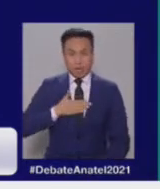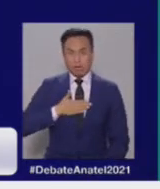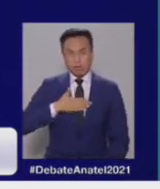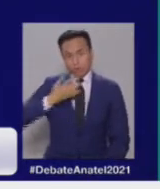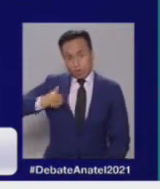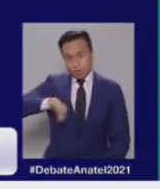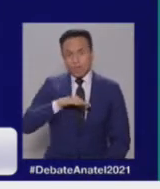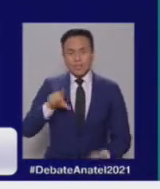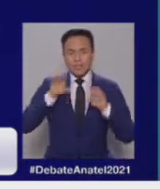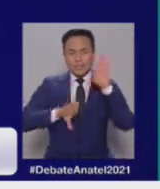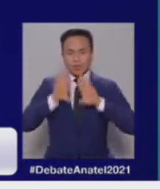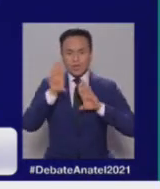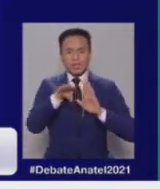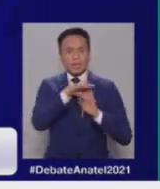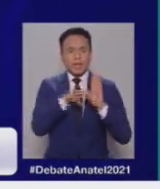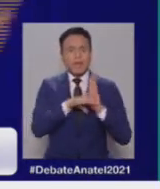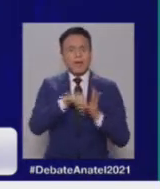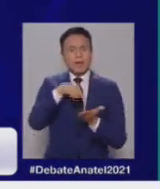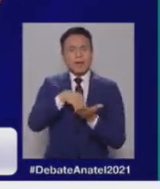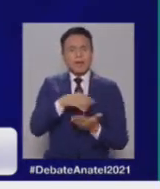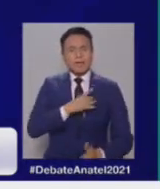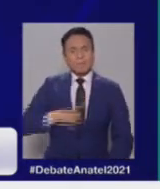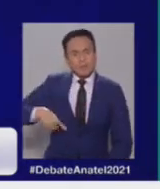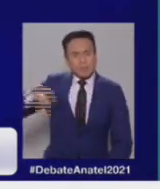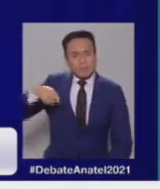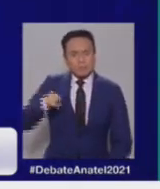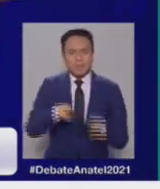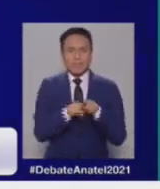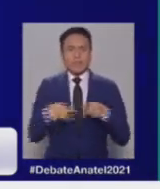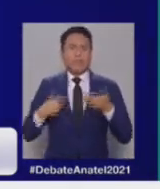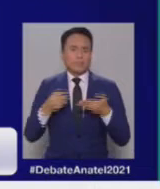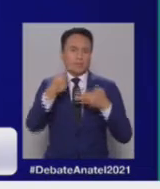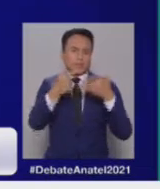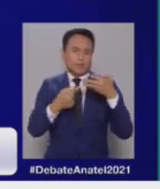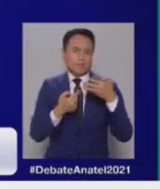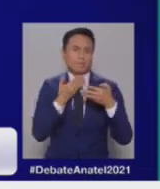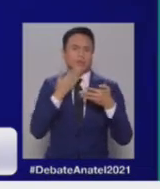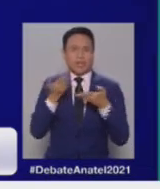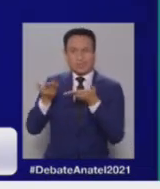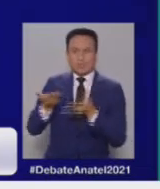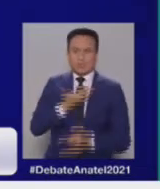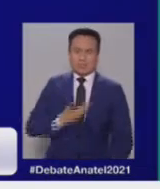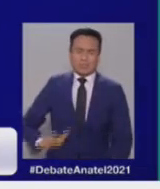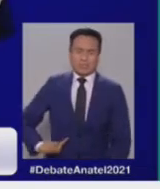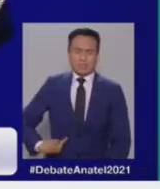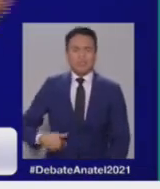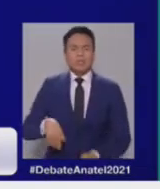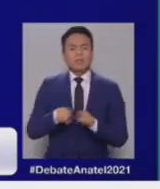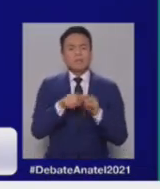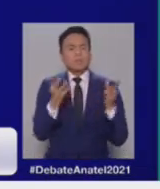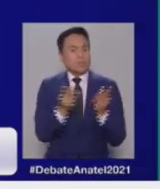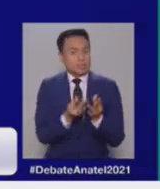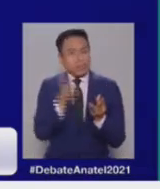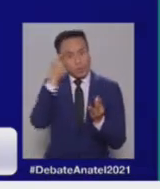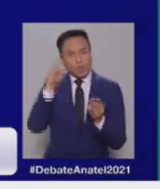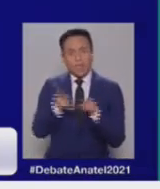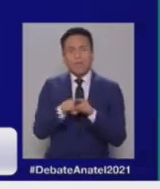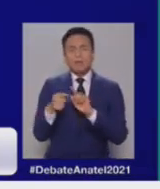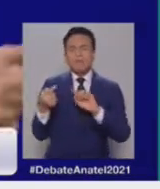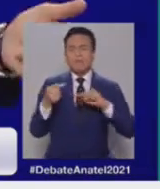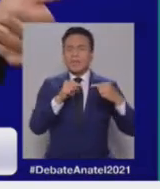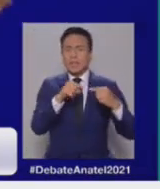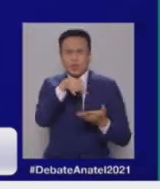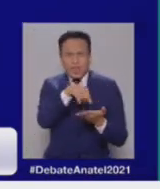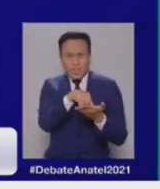el fútbol y otros muy atentos viendo el debate. Pero en lo concreto y considerando la clave decisión